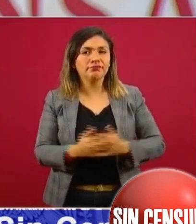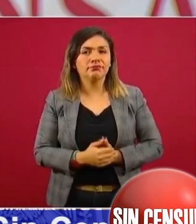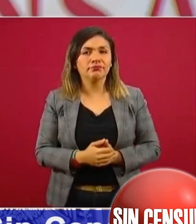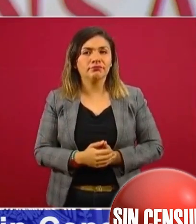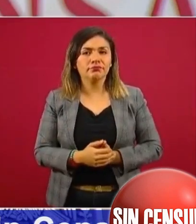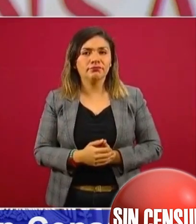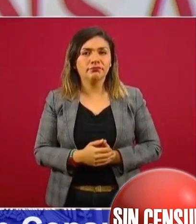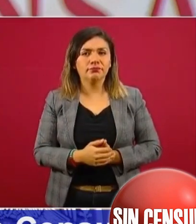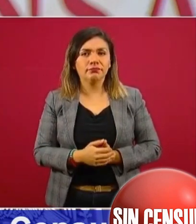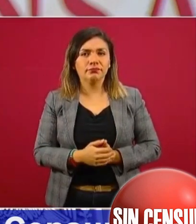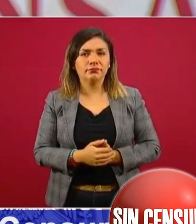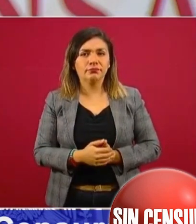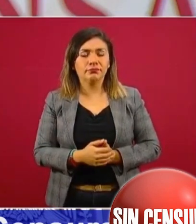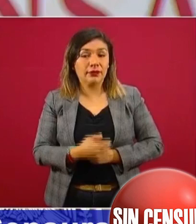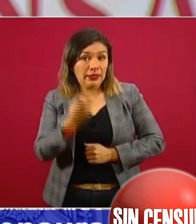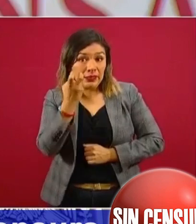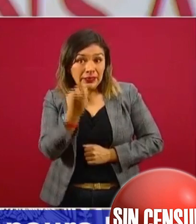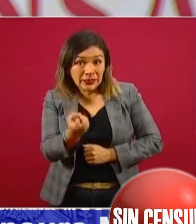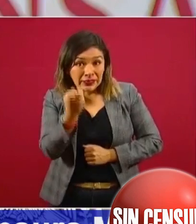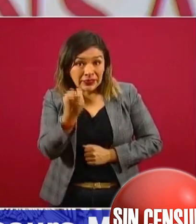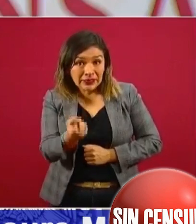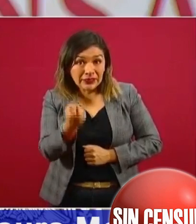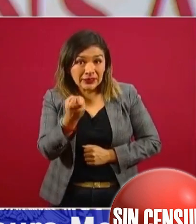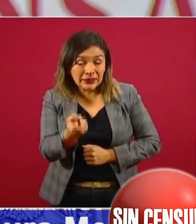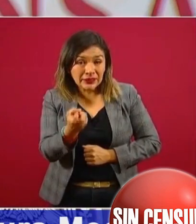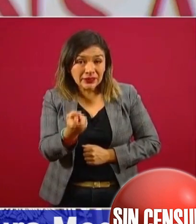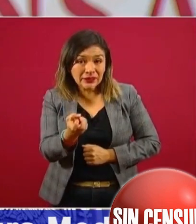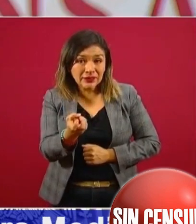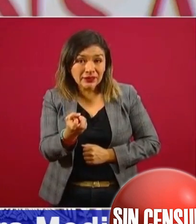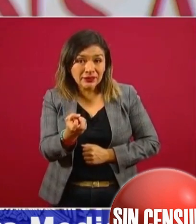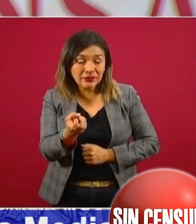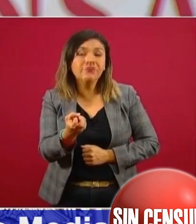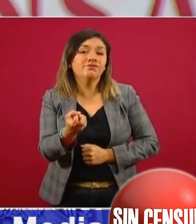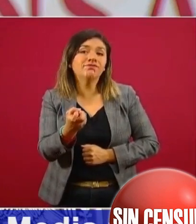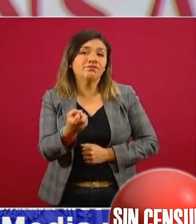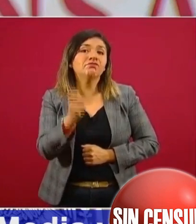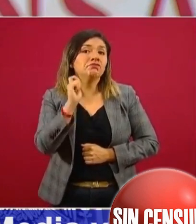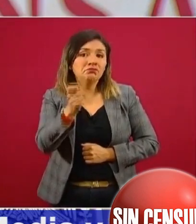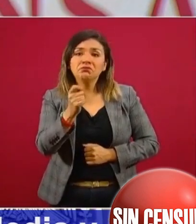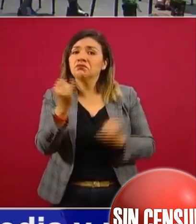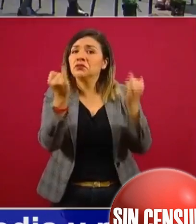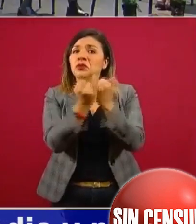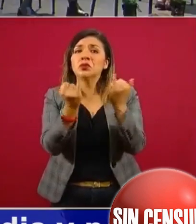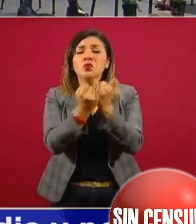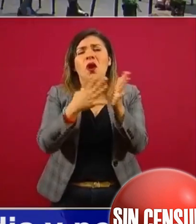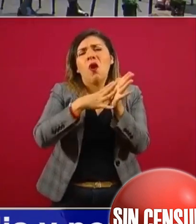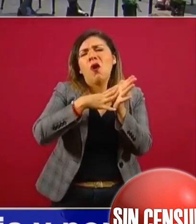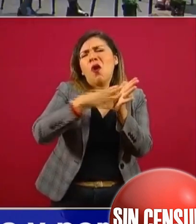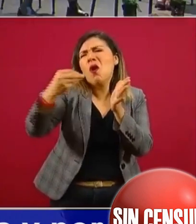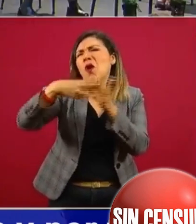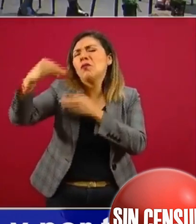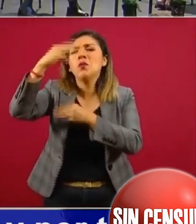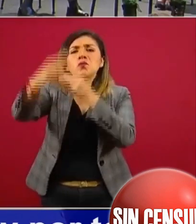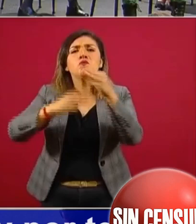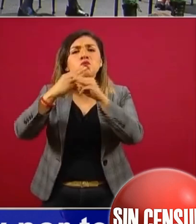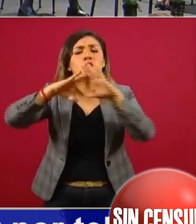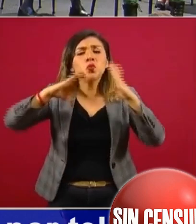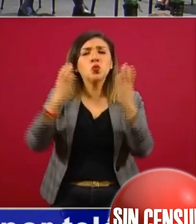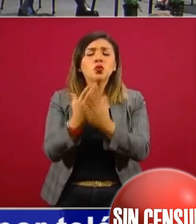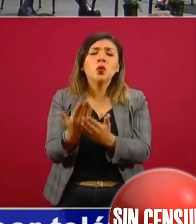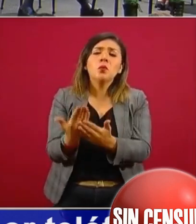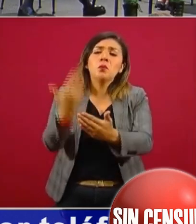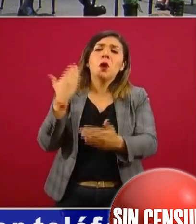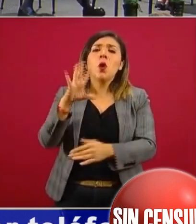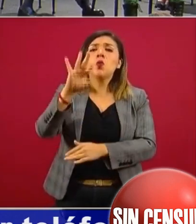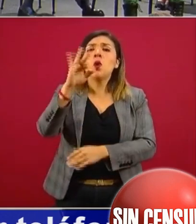Entonces, eso es lo que se aplicó en el mundo. Hace 40 años